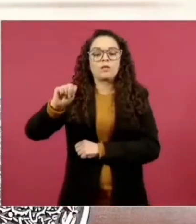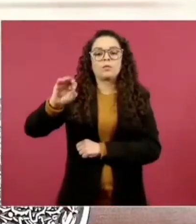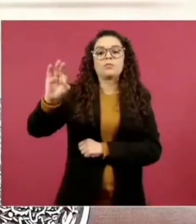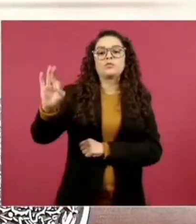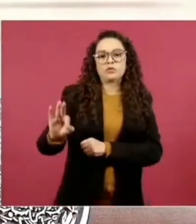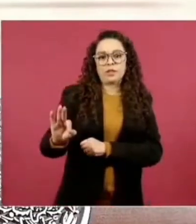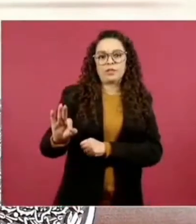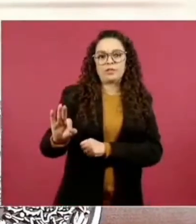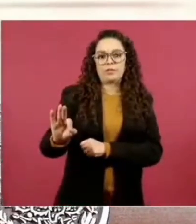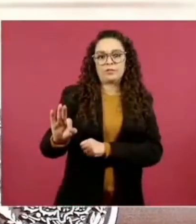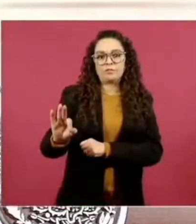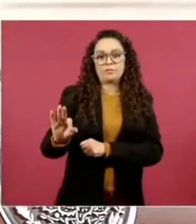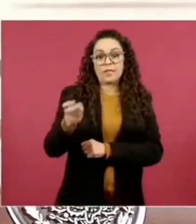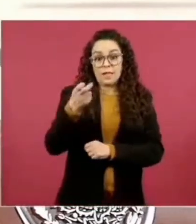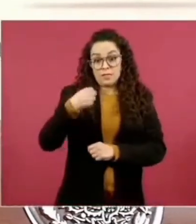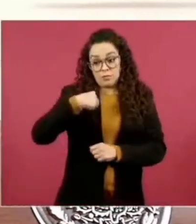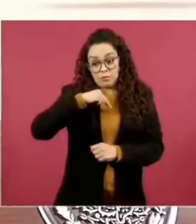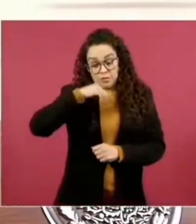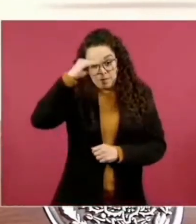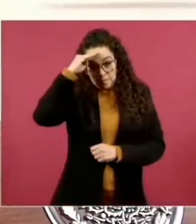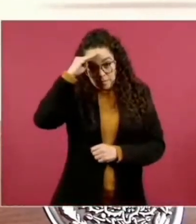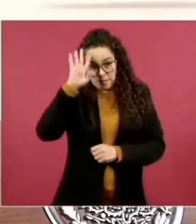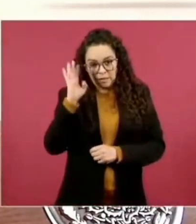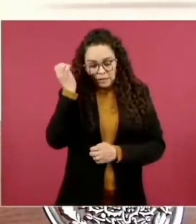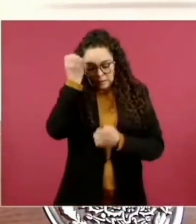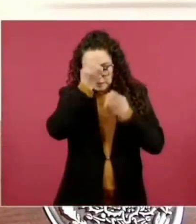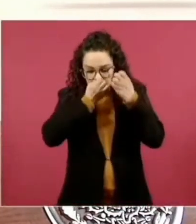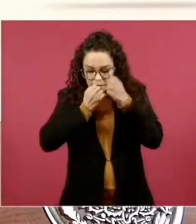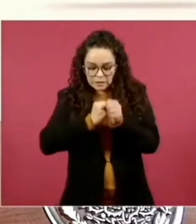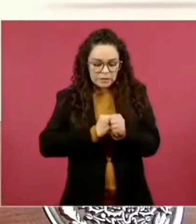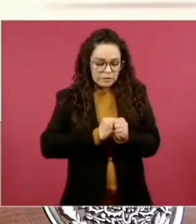Cuando hicimos el análisis,